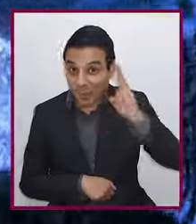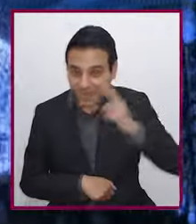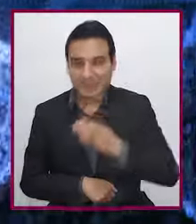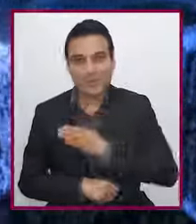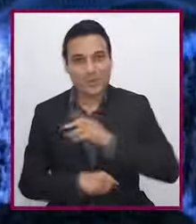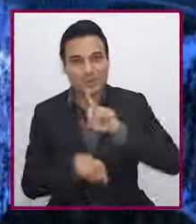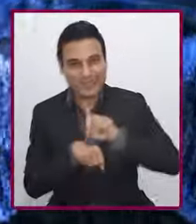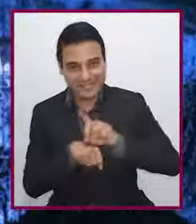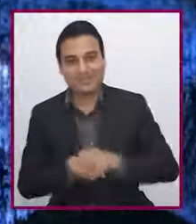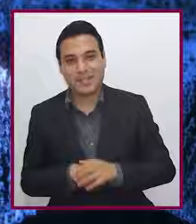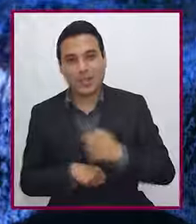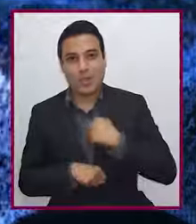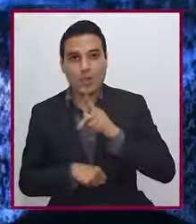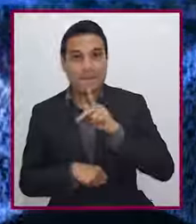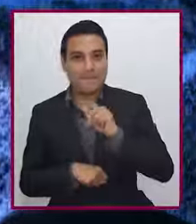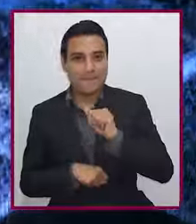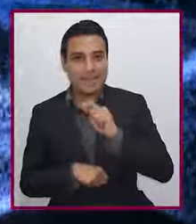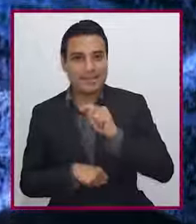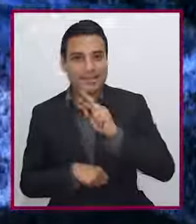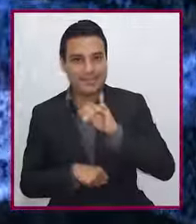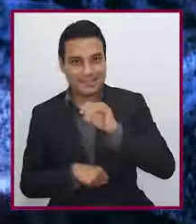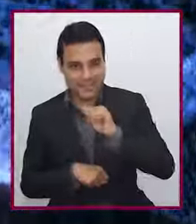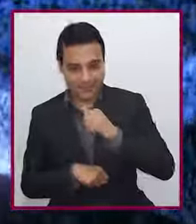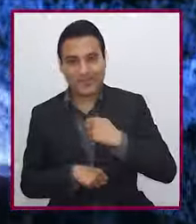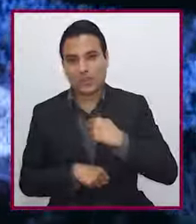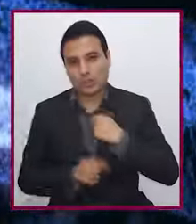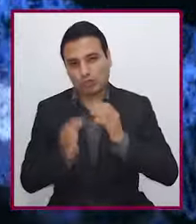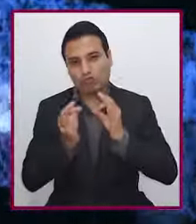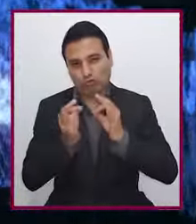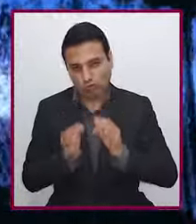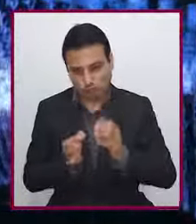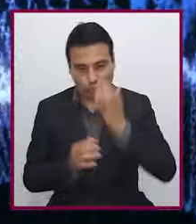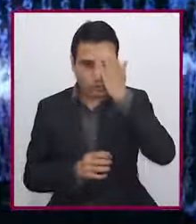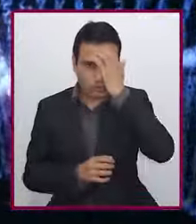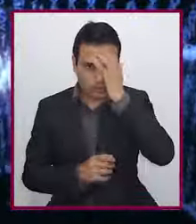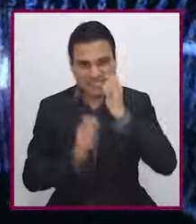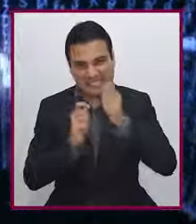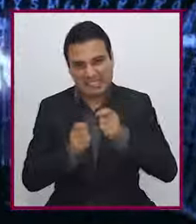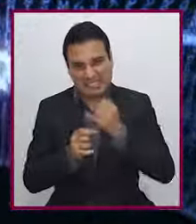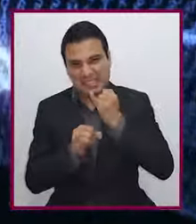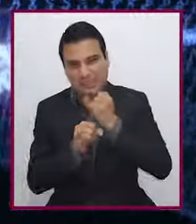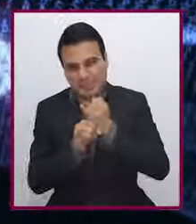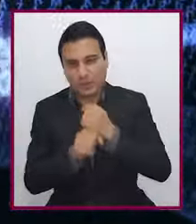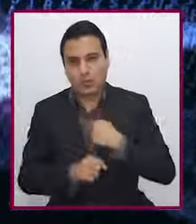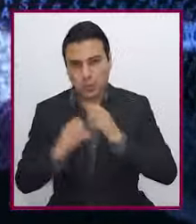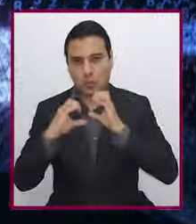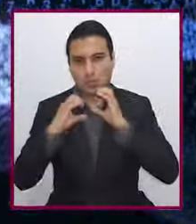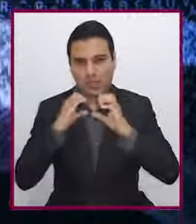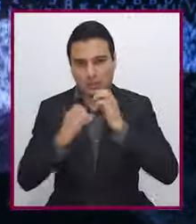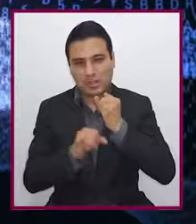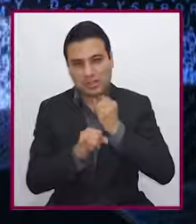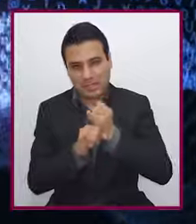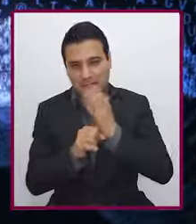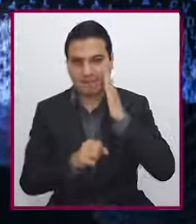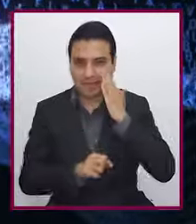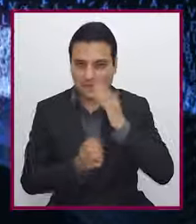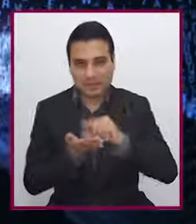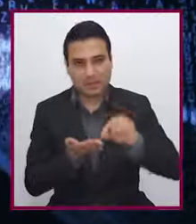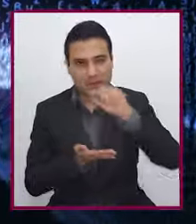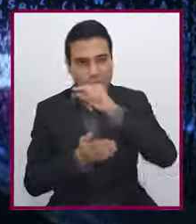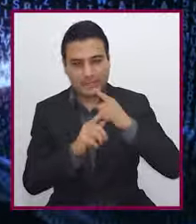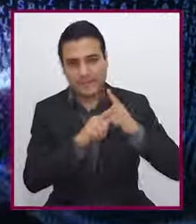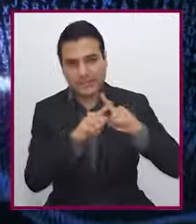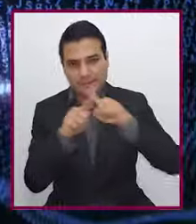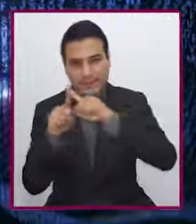Hola, buen día a todos. Soy Patricia Galán y soy estratega digital. Me dedico a la comunicación digital, a las redes sociales y también